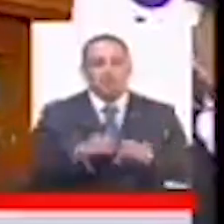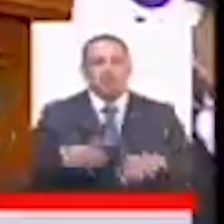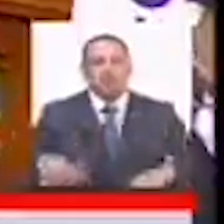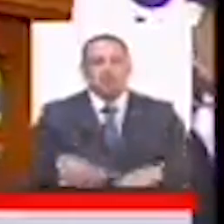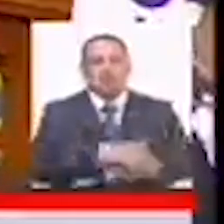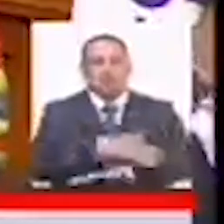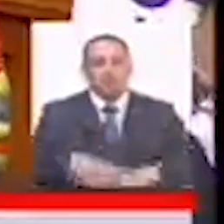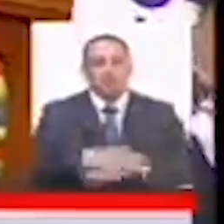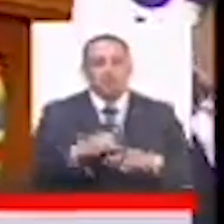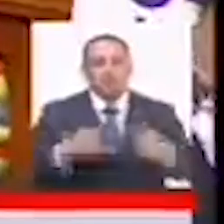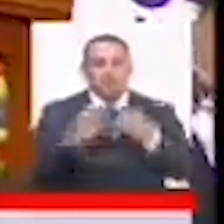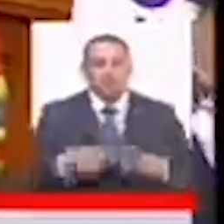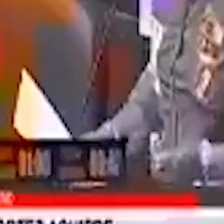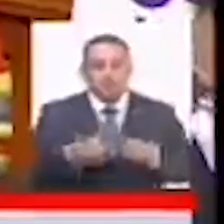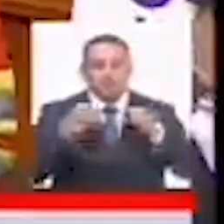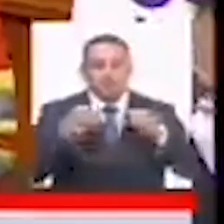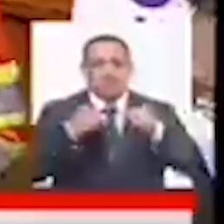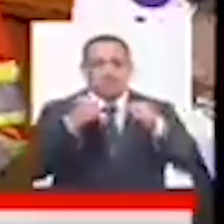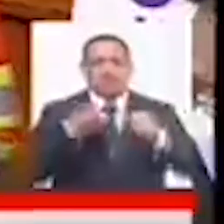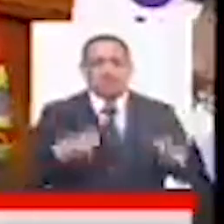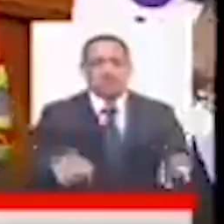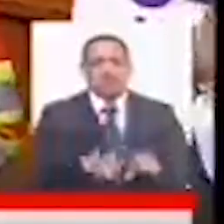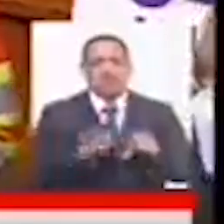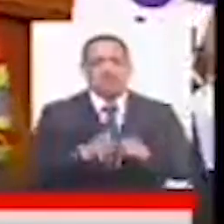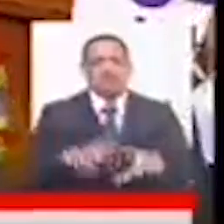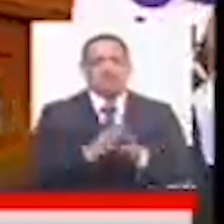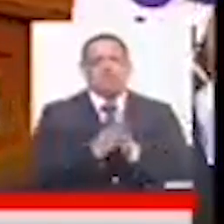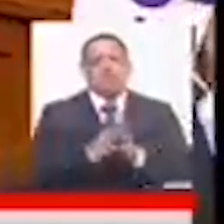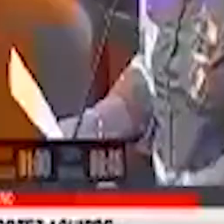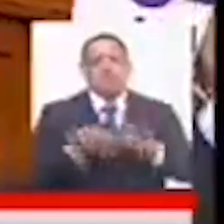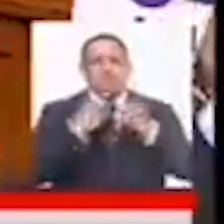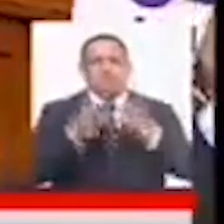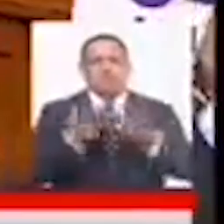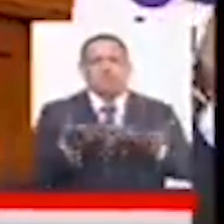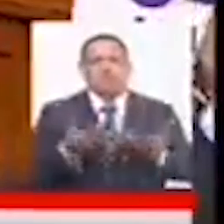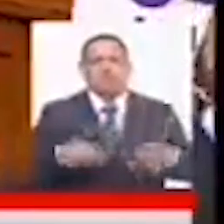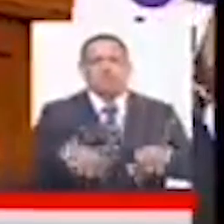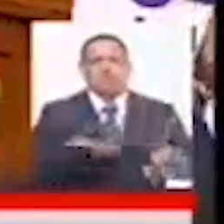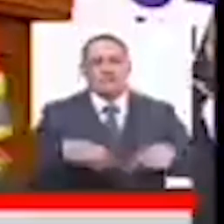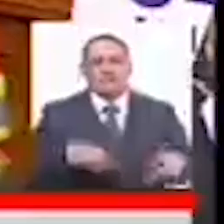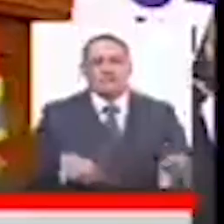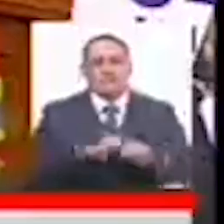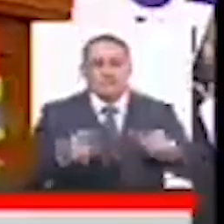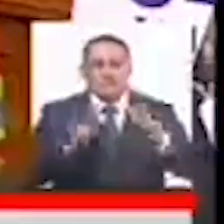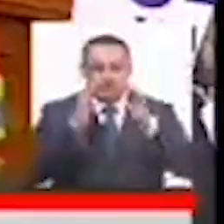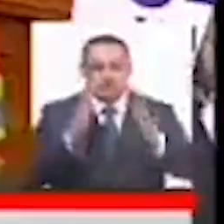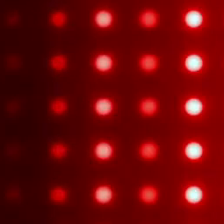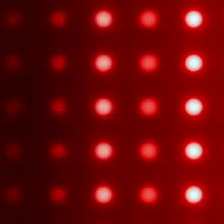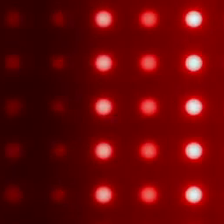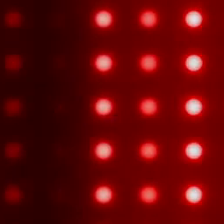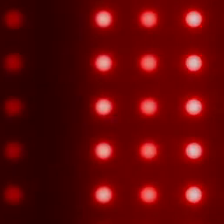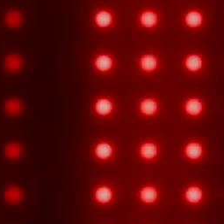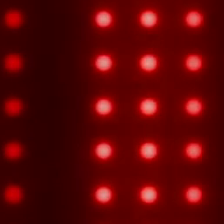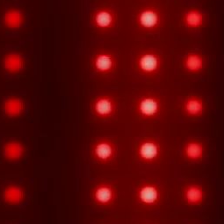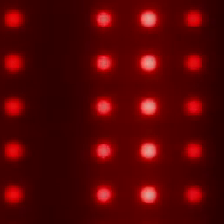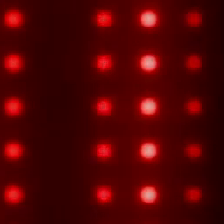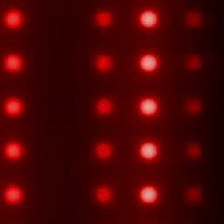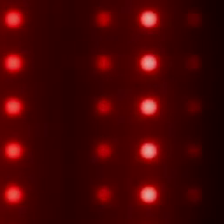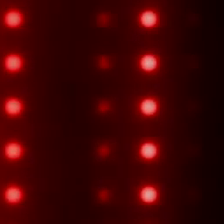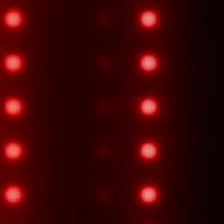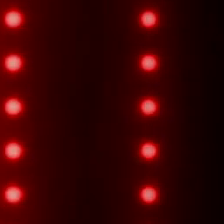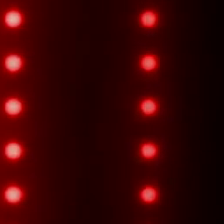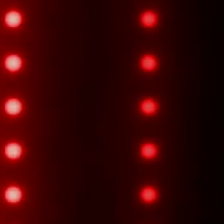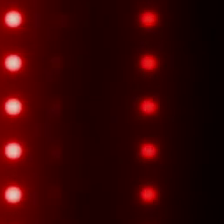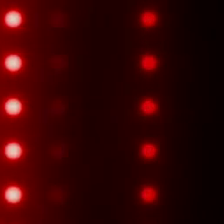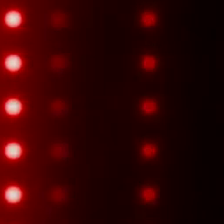Que le vemos en las calles, le vemos protestando, le vemos pidiendo a escucharlos. De verdad que ella